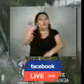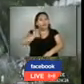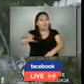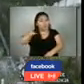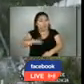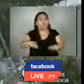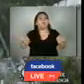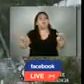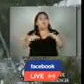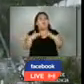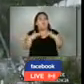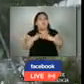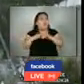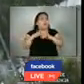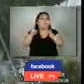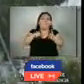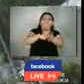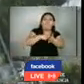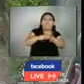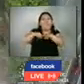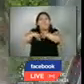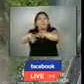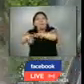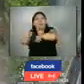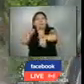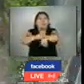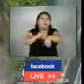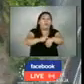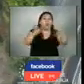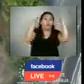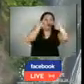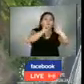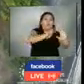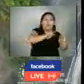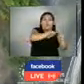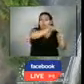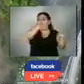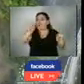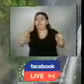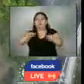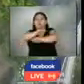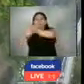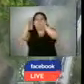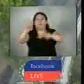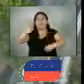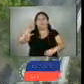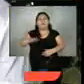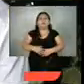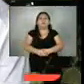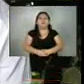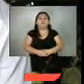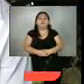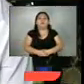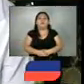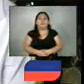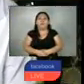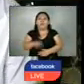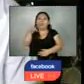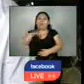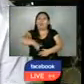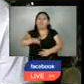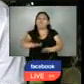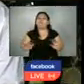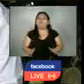tiempo también hay restricción del tránsito vehicular desde las 7 de la noche hasta las 5 de la mañana. En este momento,